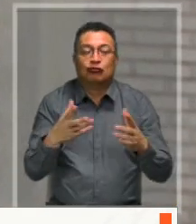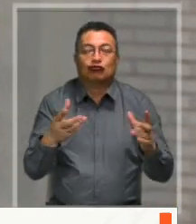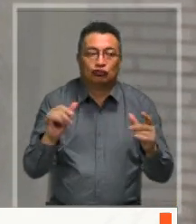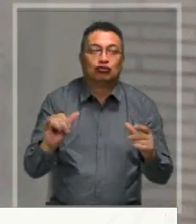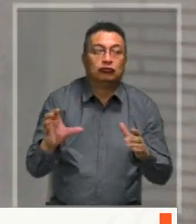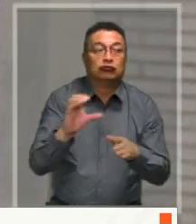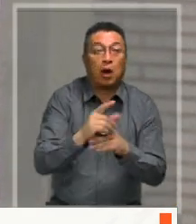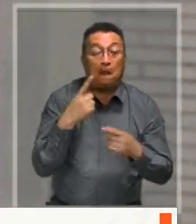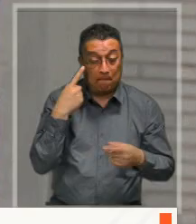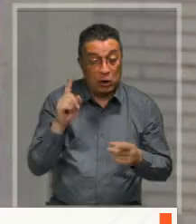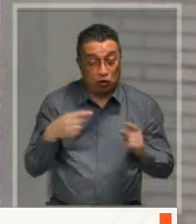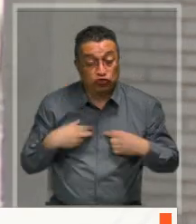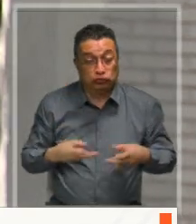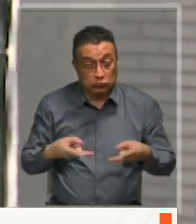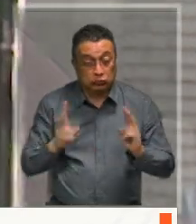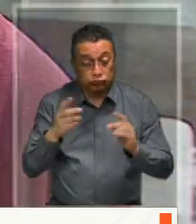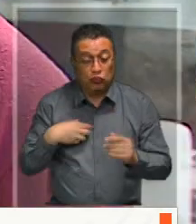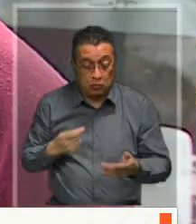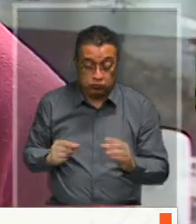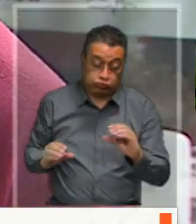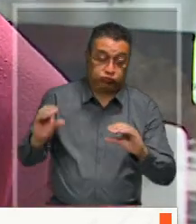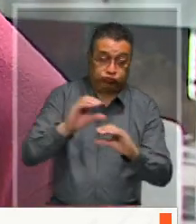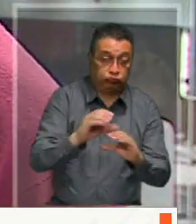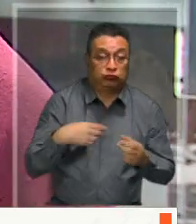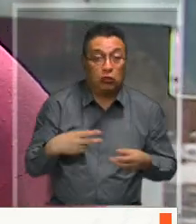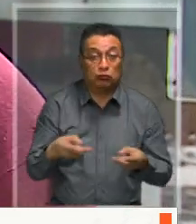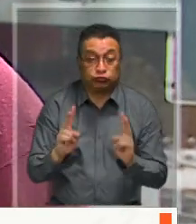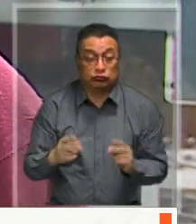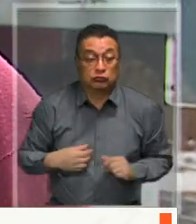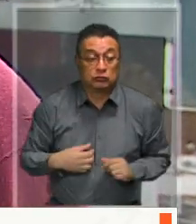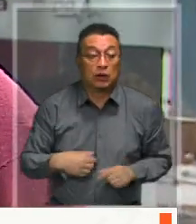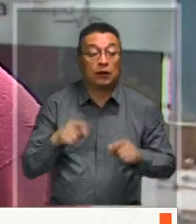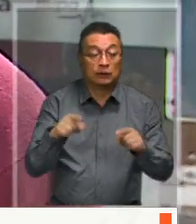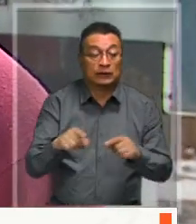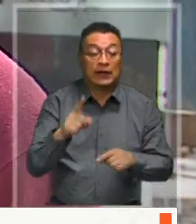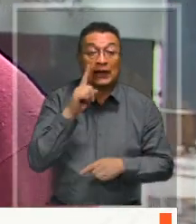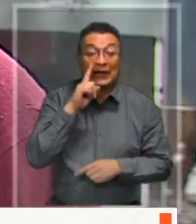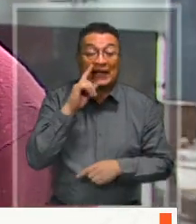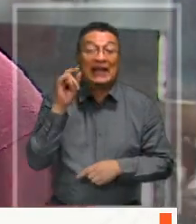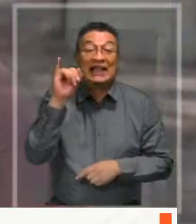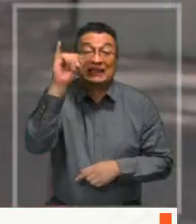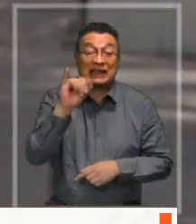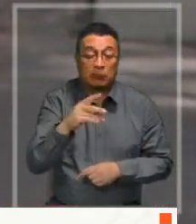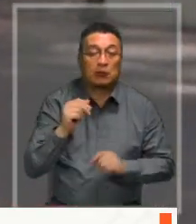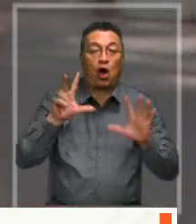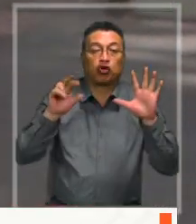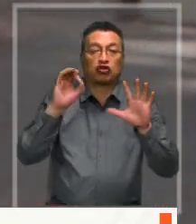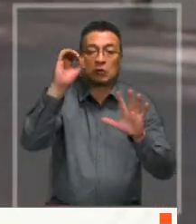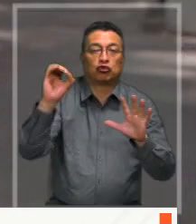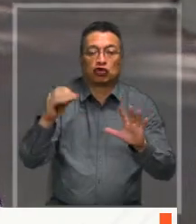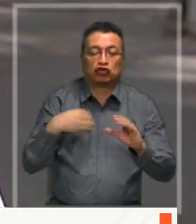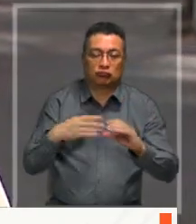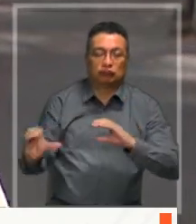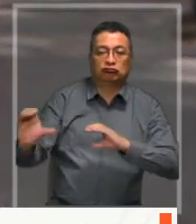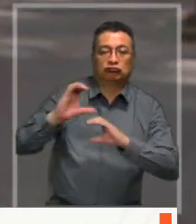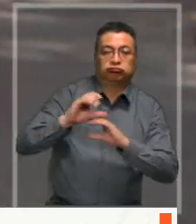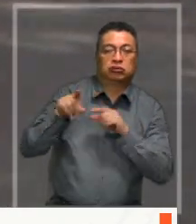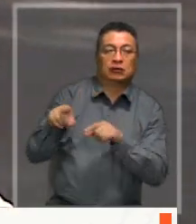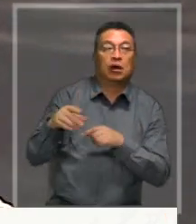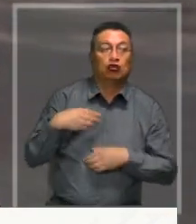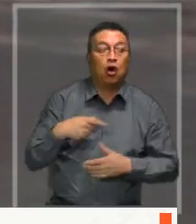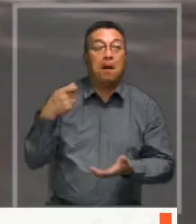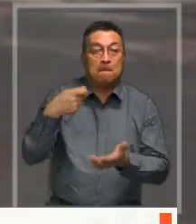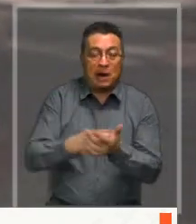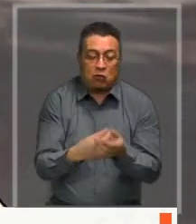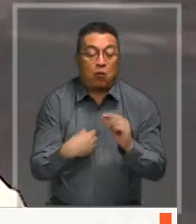uno está dispuesto igual a pagar ese costo adicional. Hoy día el plan de la ISAPRE me cubre en el 80%. Yo lo pagaría, porque sería muy bajo